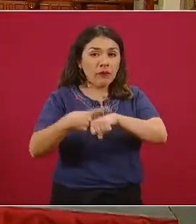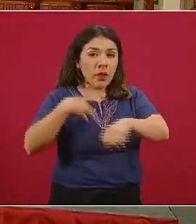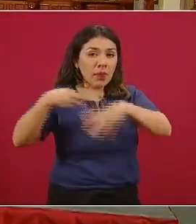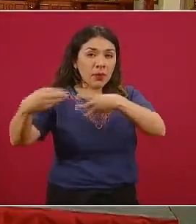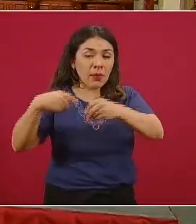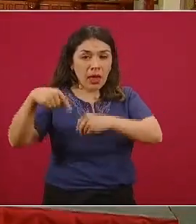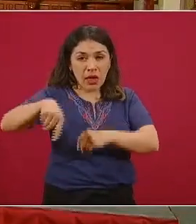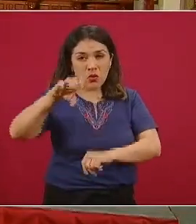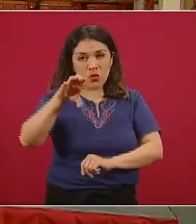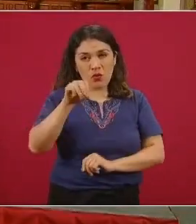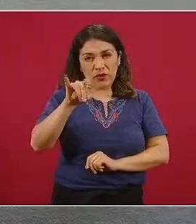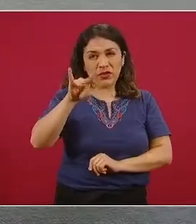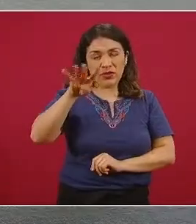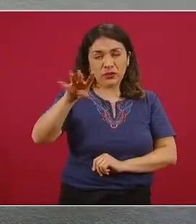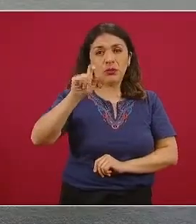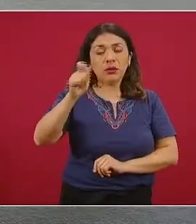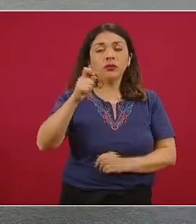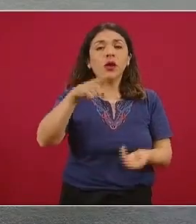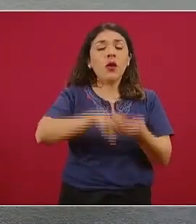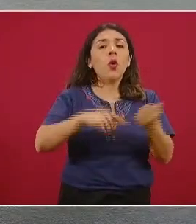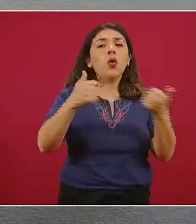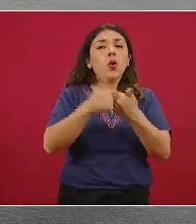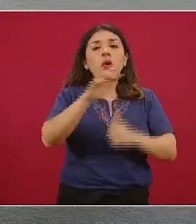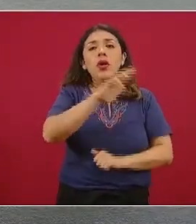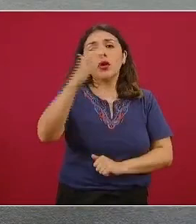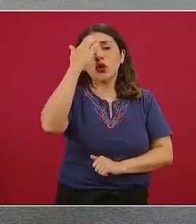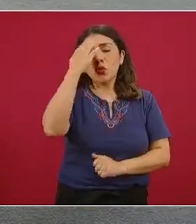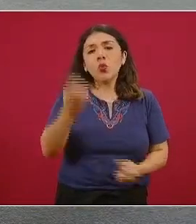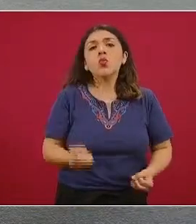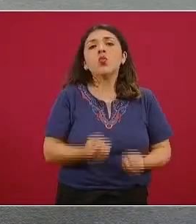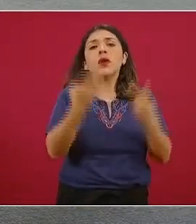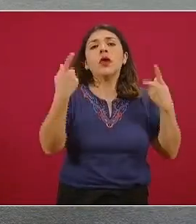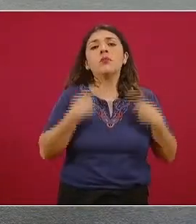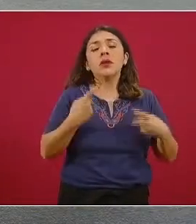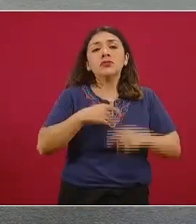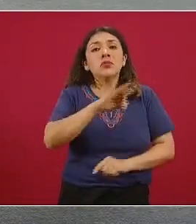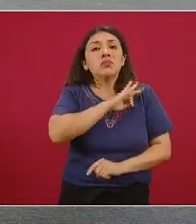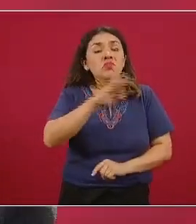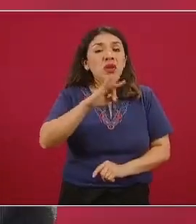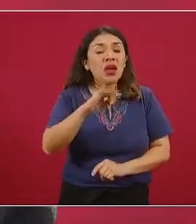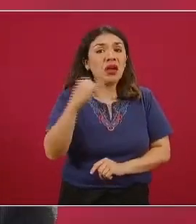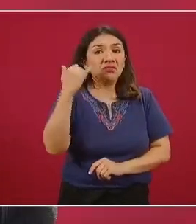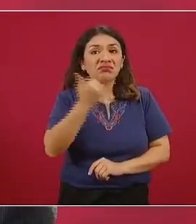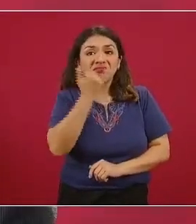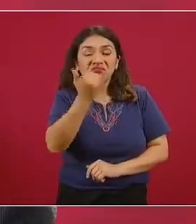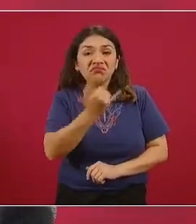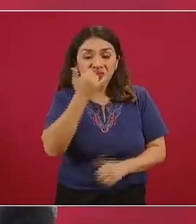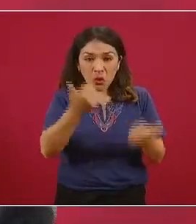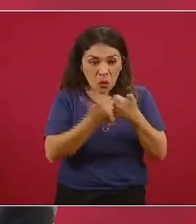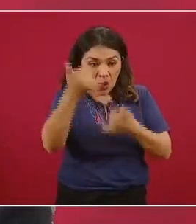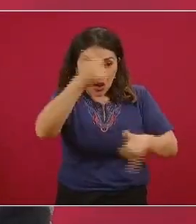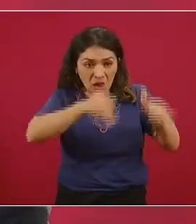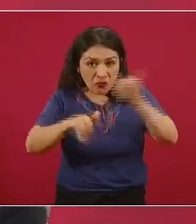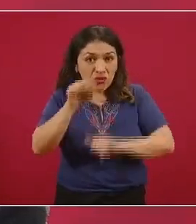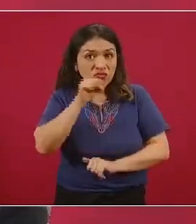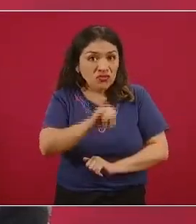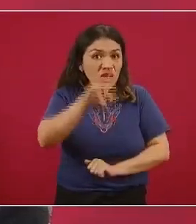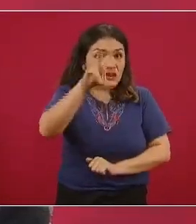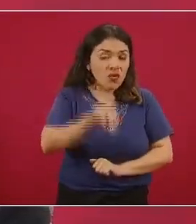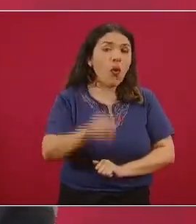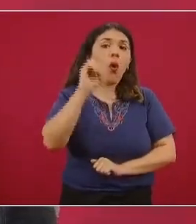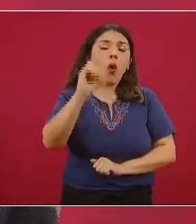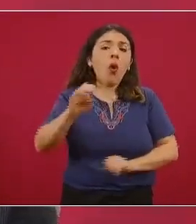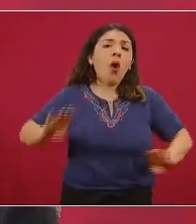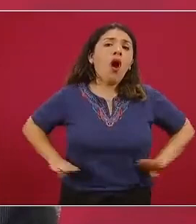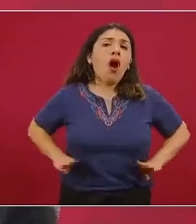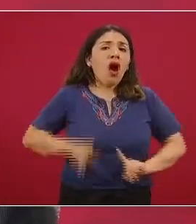de COVID-19 se basa en el reconocimiento de casos que pueden ser confirmados por laboratorio o simplemente